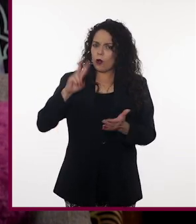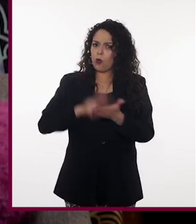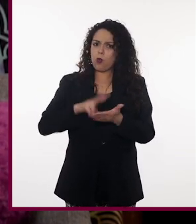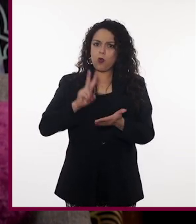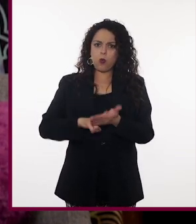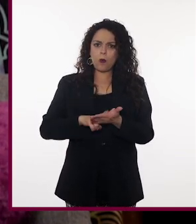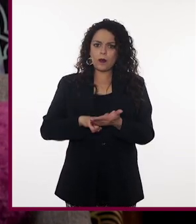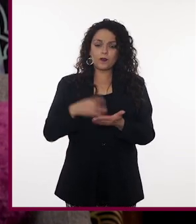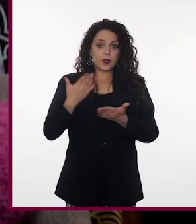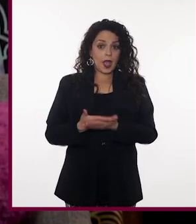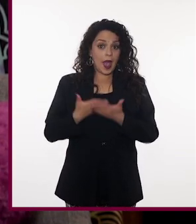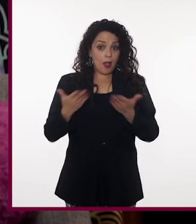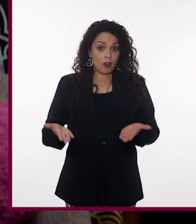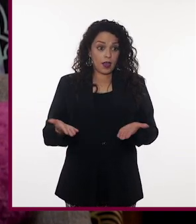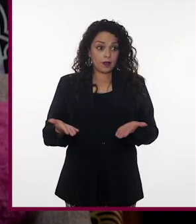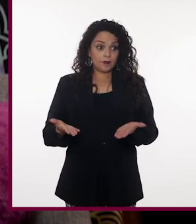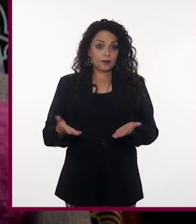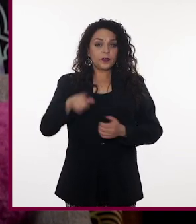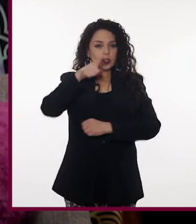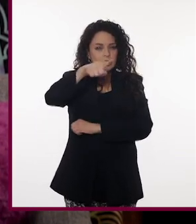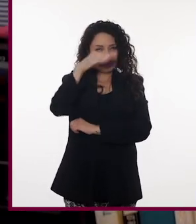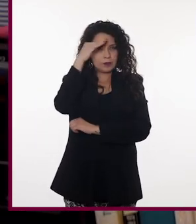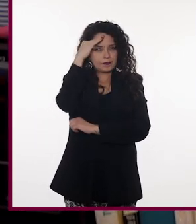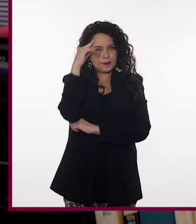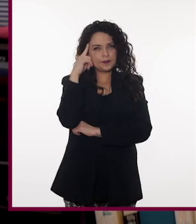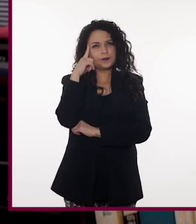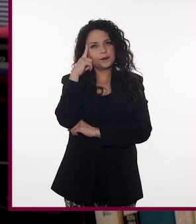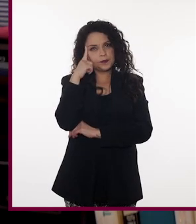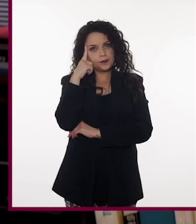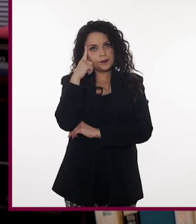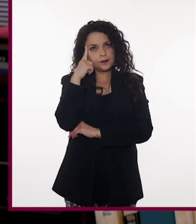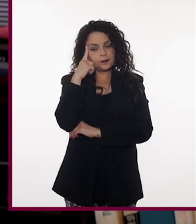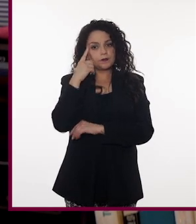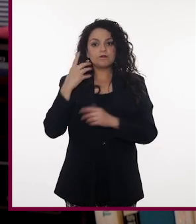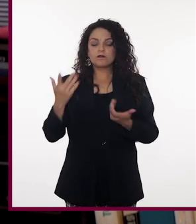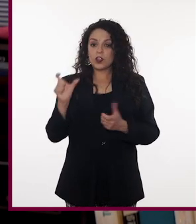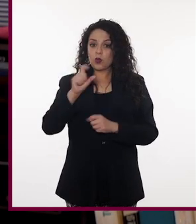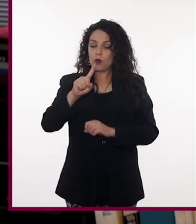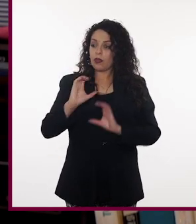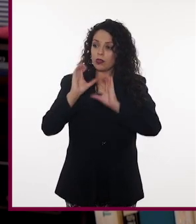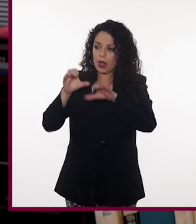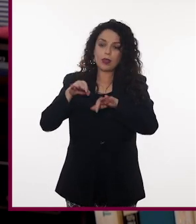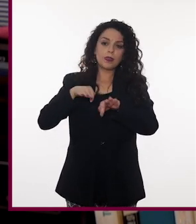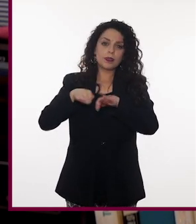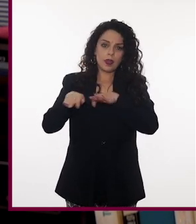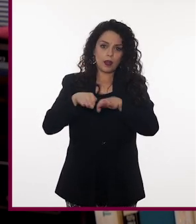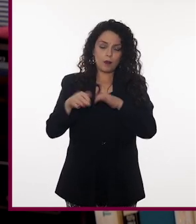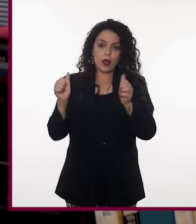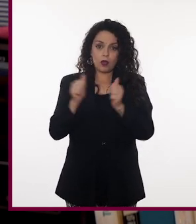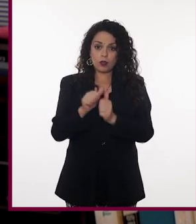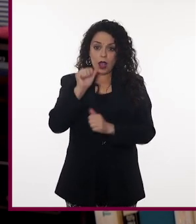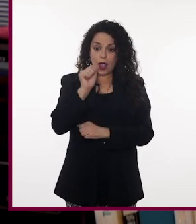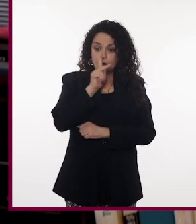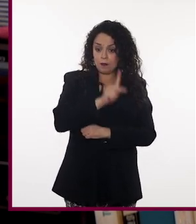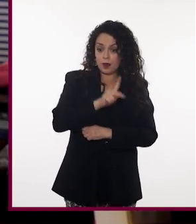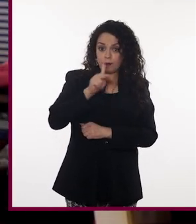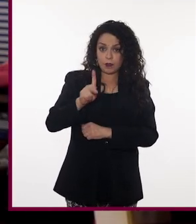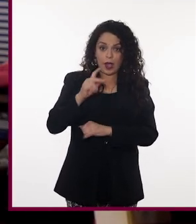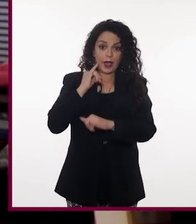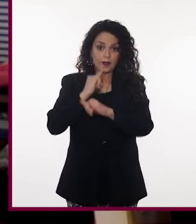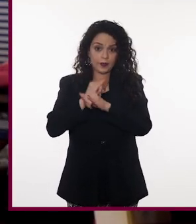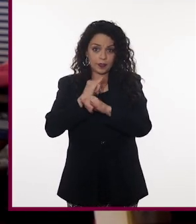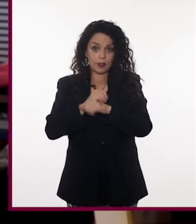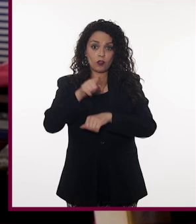valiosa. Ahora, amigos, piensen esto. Al entrar a empleos a través de aplicaciones digitales,